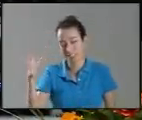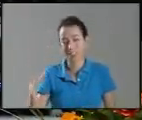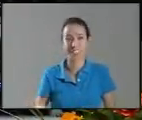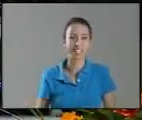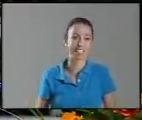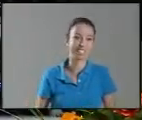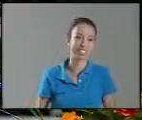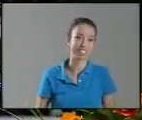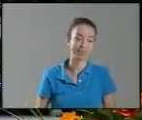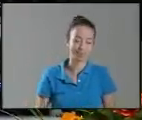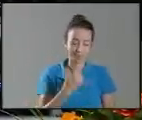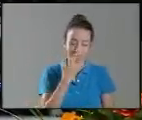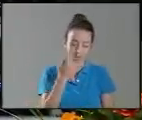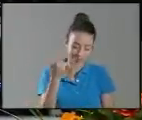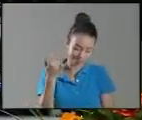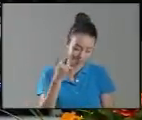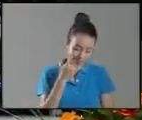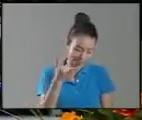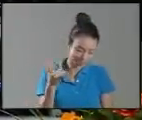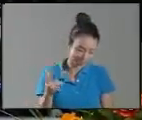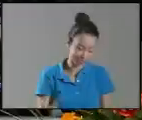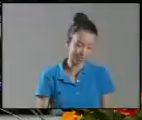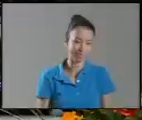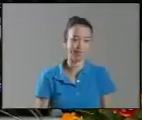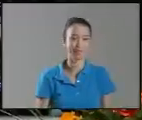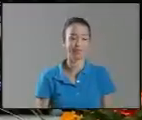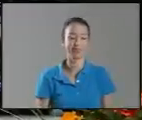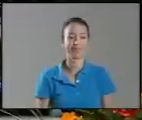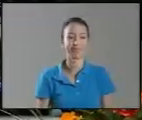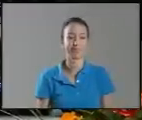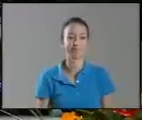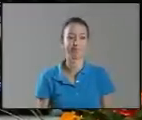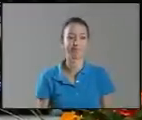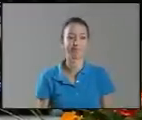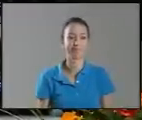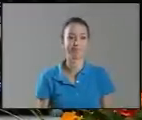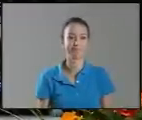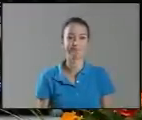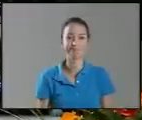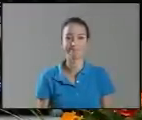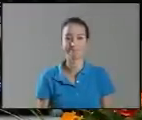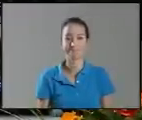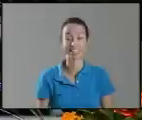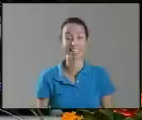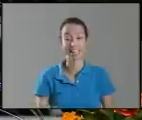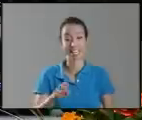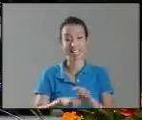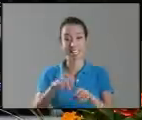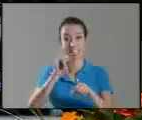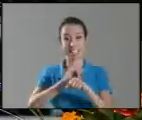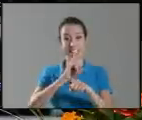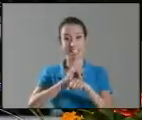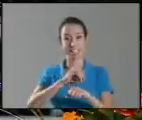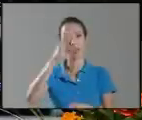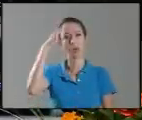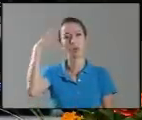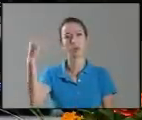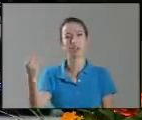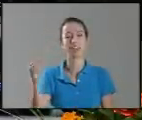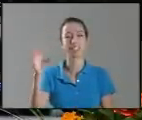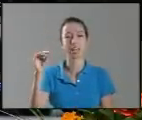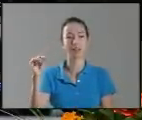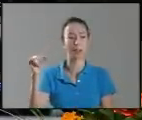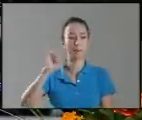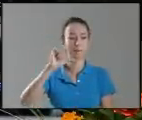Perdón, tal vez soy demasiado. Y Dios, hermano, en esta, no, como que se me está olvidando la lección, perdóname, Padre.